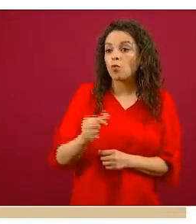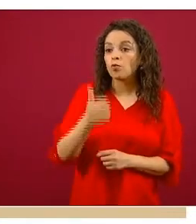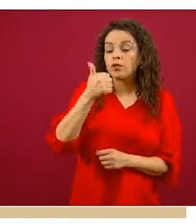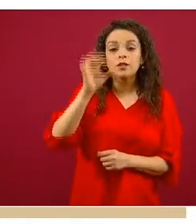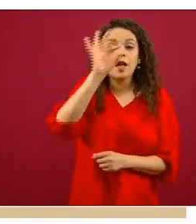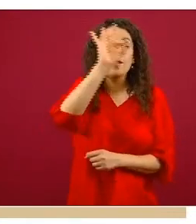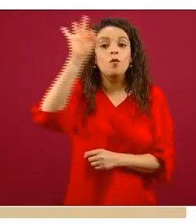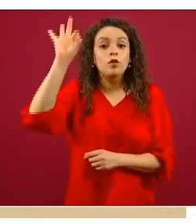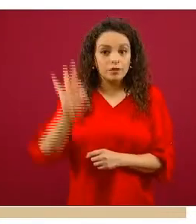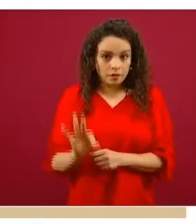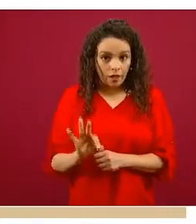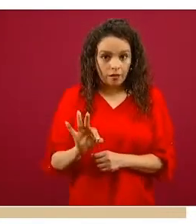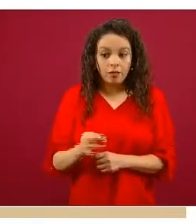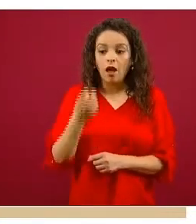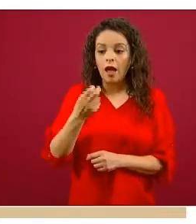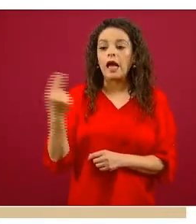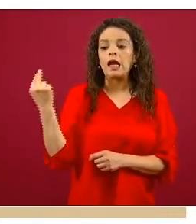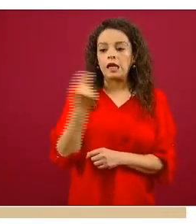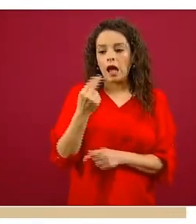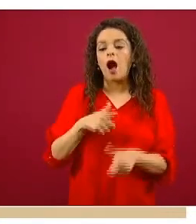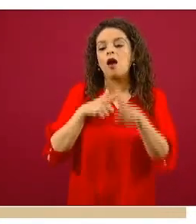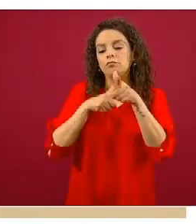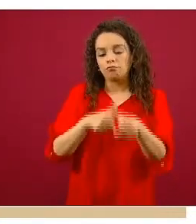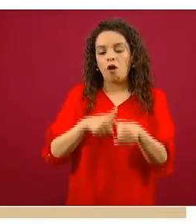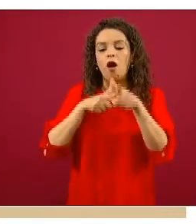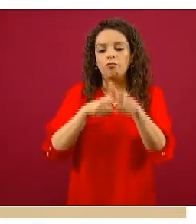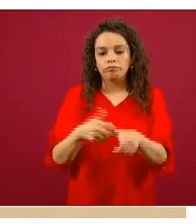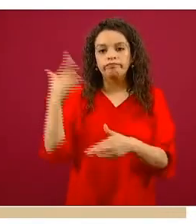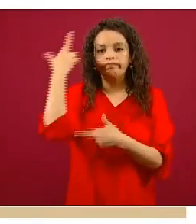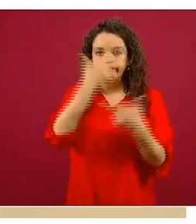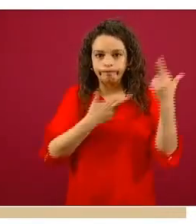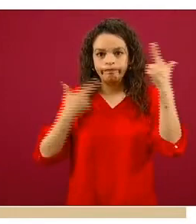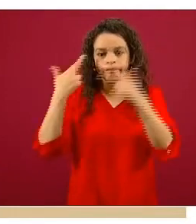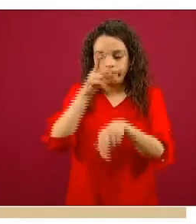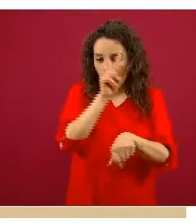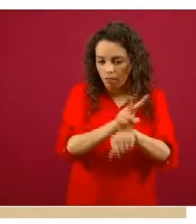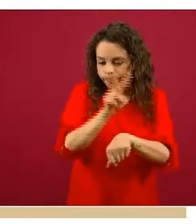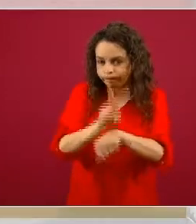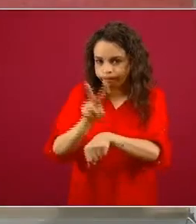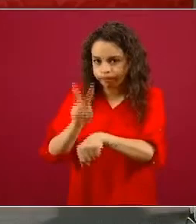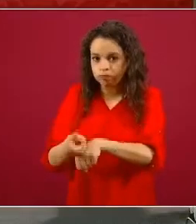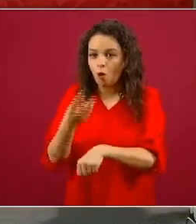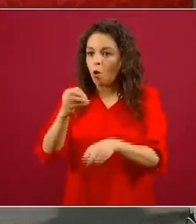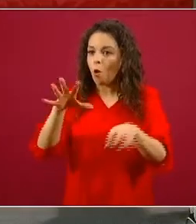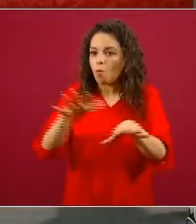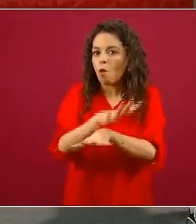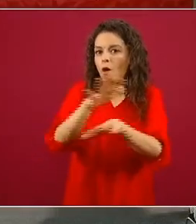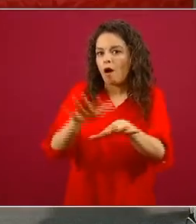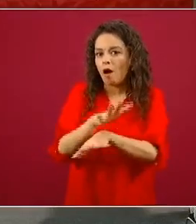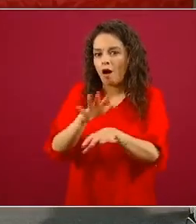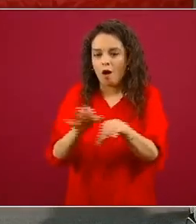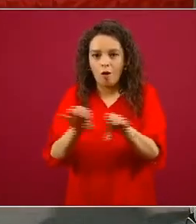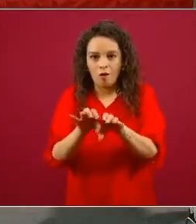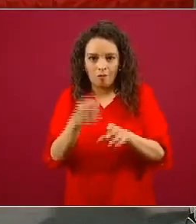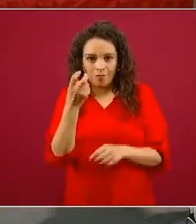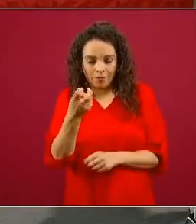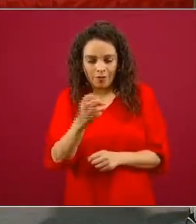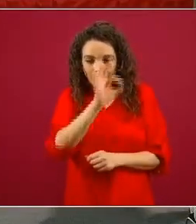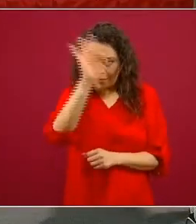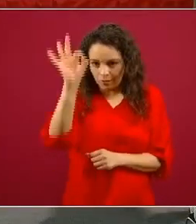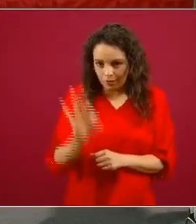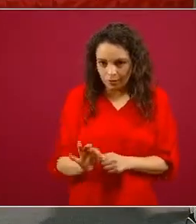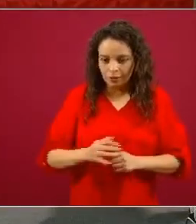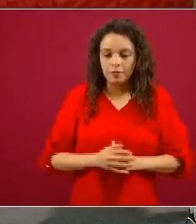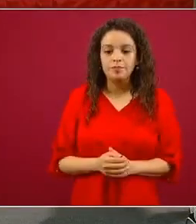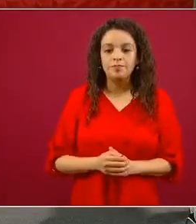1.6%, y vamos a estar dando seguimiento también a este cambio. La siguiente diapositiva tiene la misma metodología de